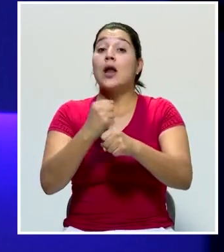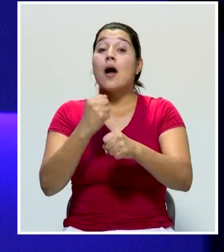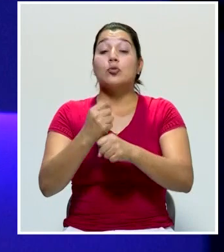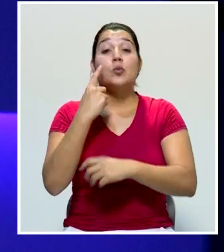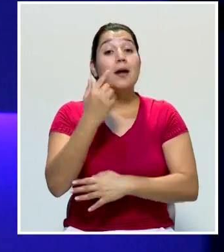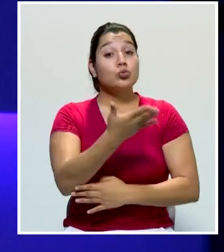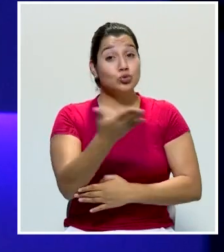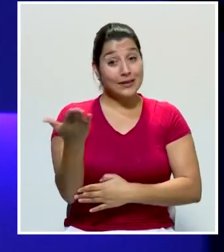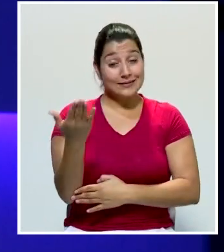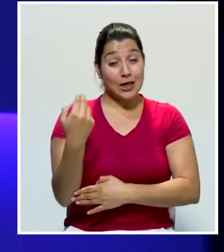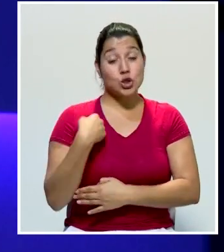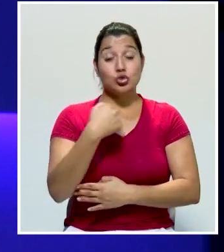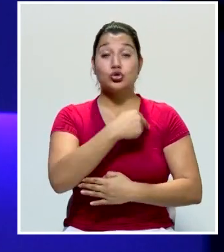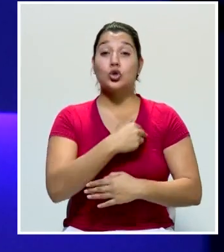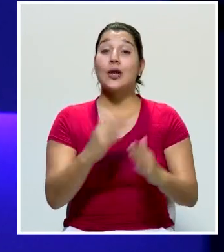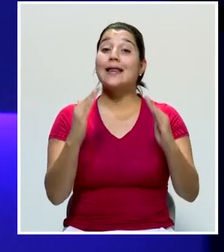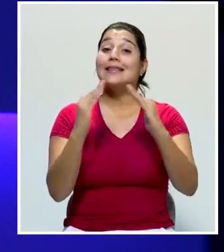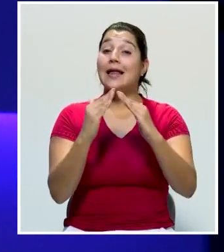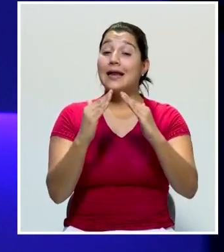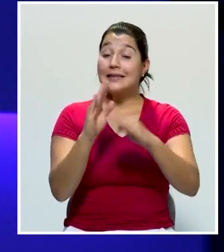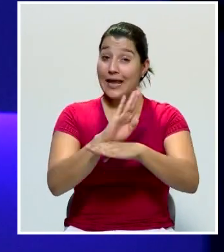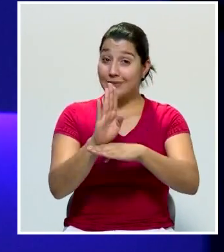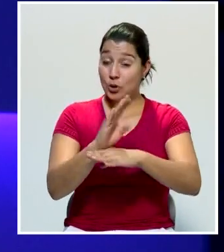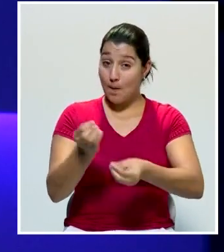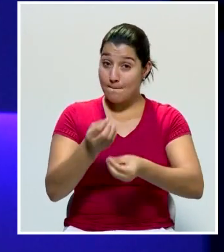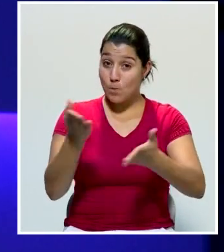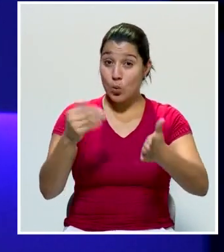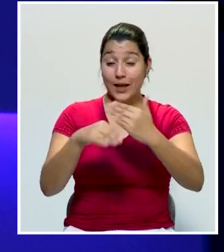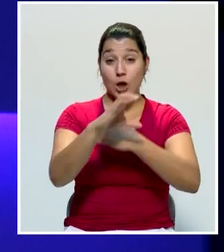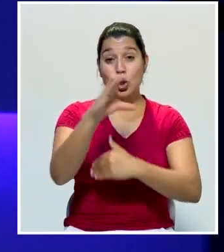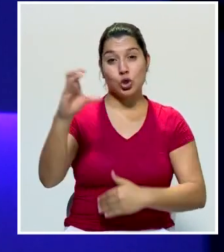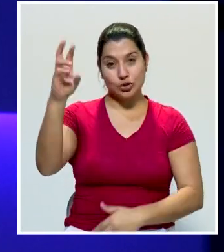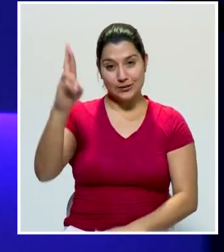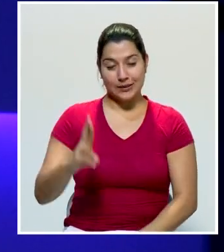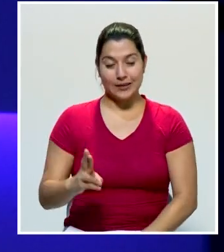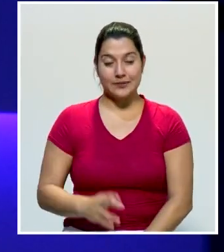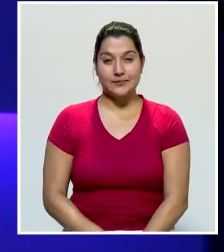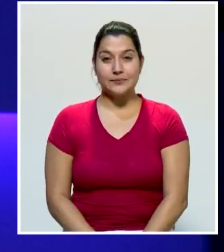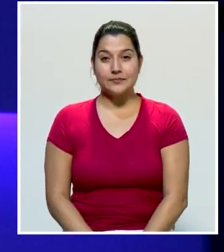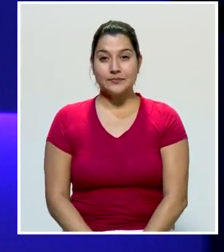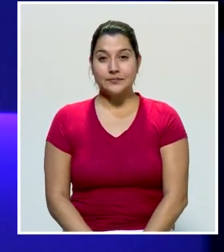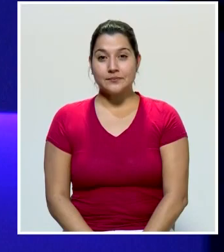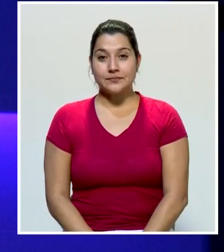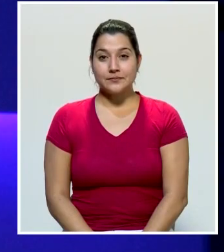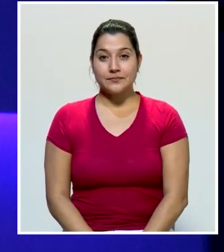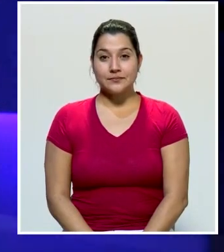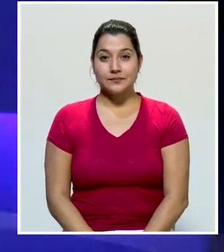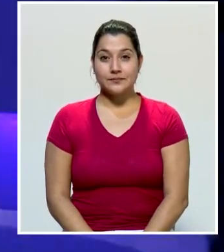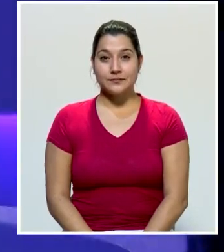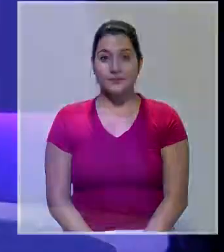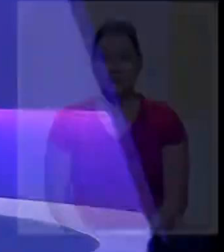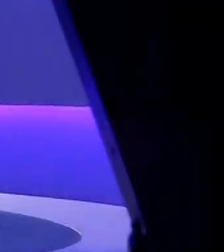usted. Somos la televisión pública de Costa Rica.